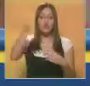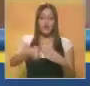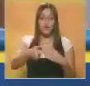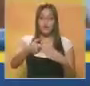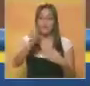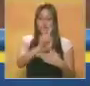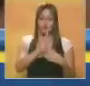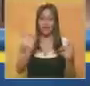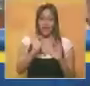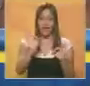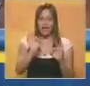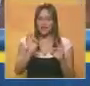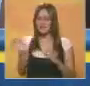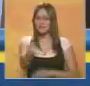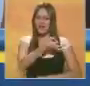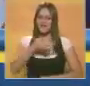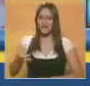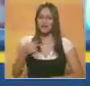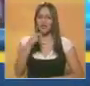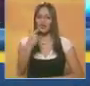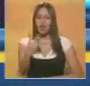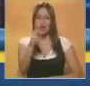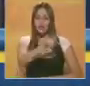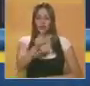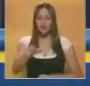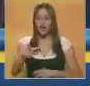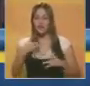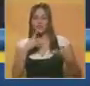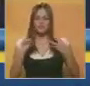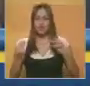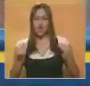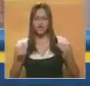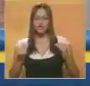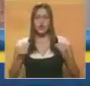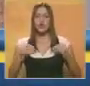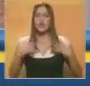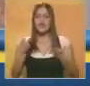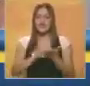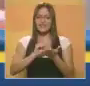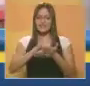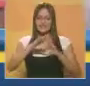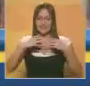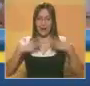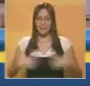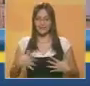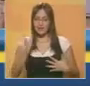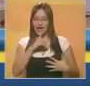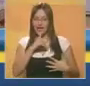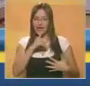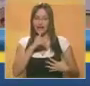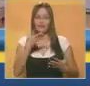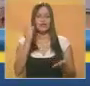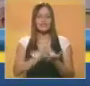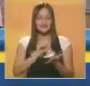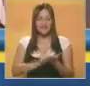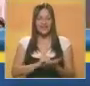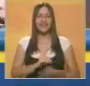te botaste en esta novela porque te dieron dos personajes y ya estuviste sin camisa, ¿cuántos capítulos? Un montón, es cierto,